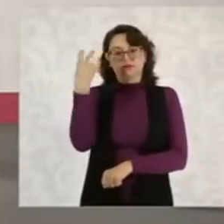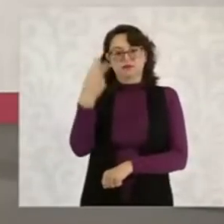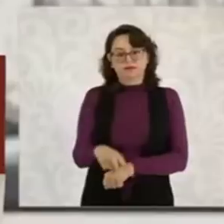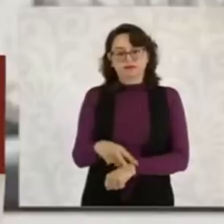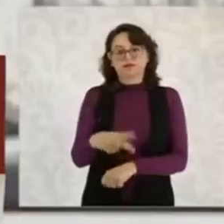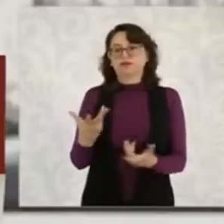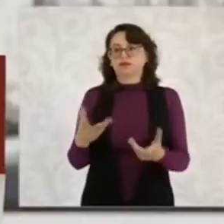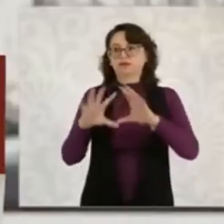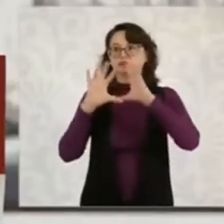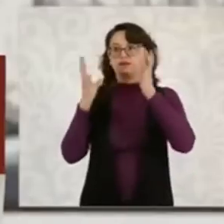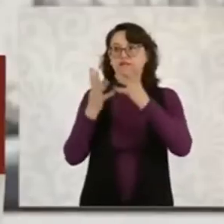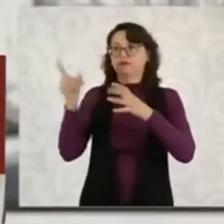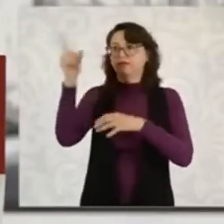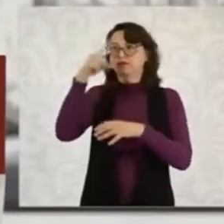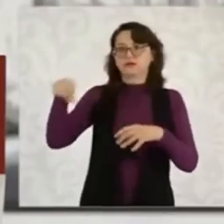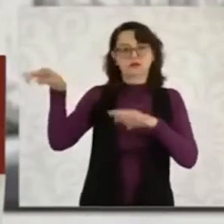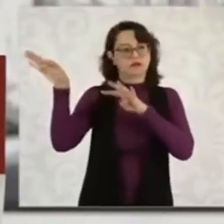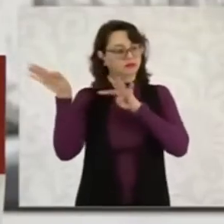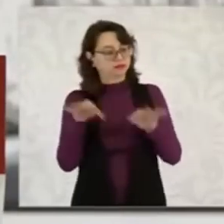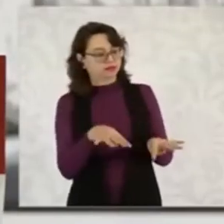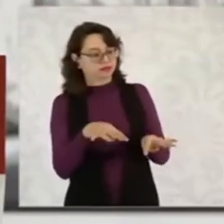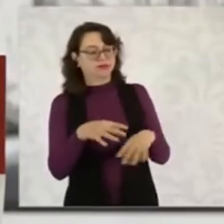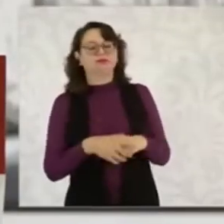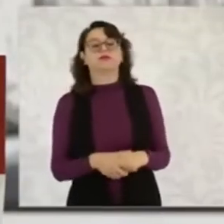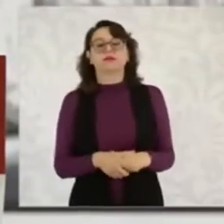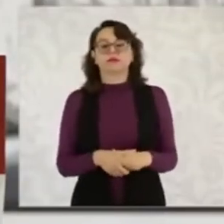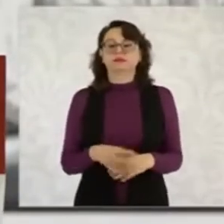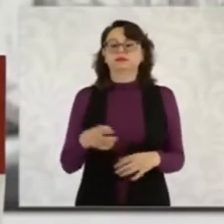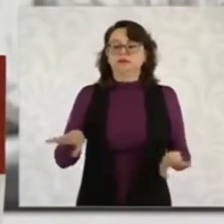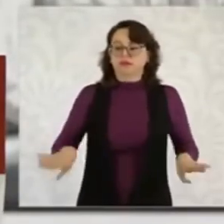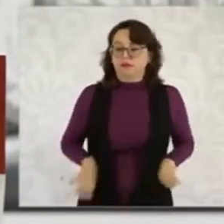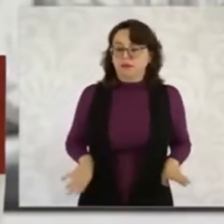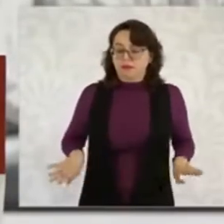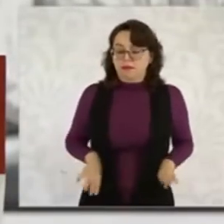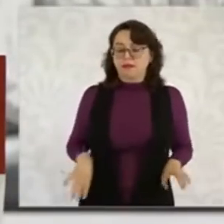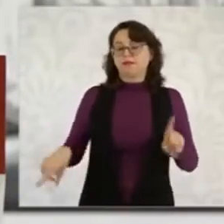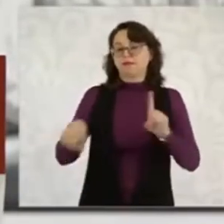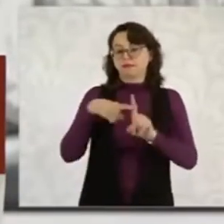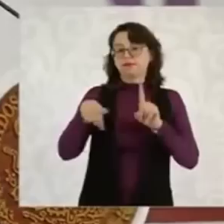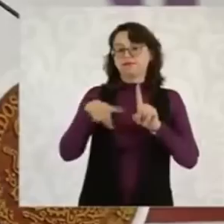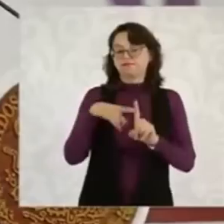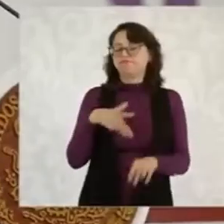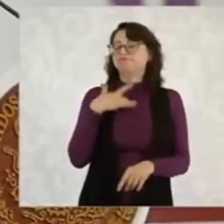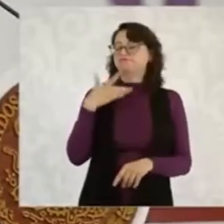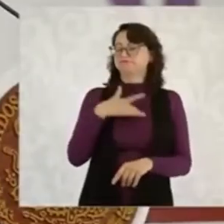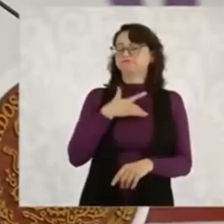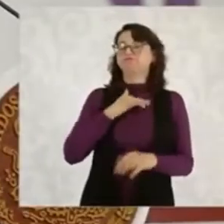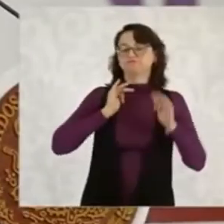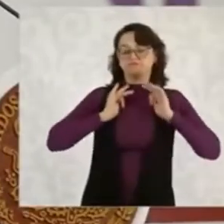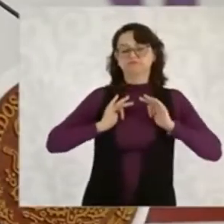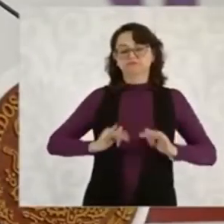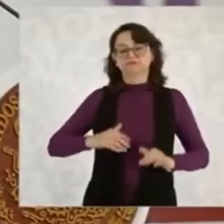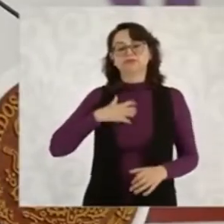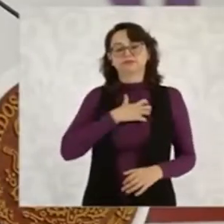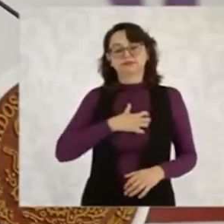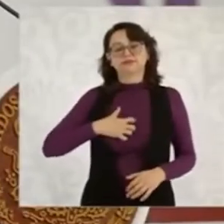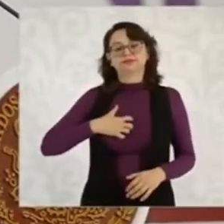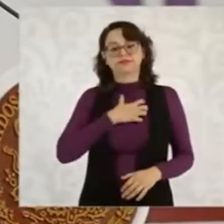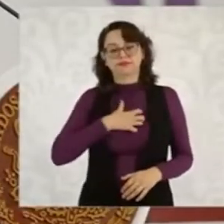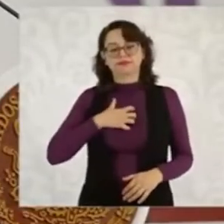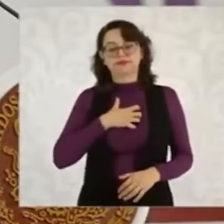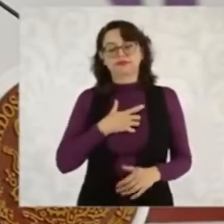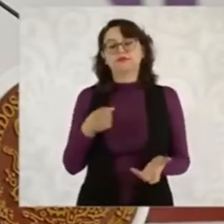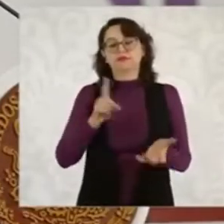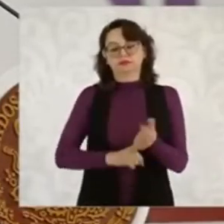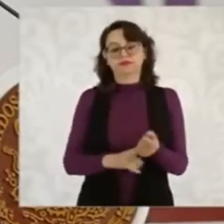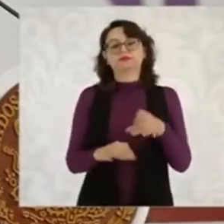en los ojos del mundo. Estas virtudes también nos dejan un muy buen sabor de boca como trabajadoras y trabajadores de plataformas